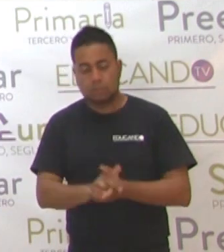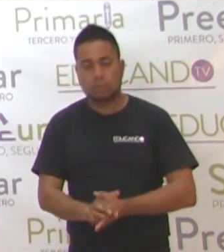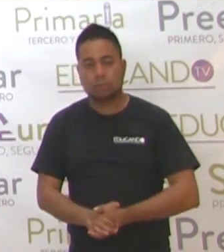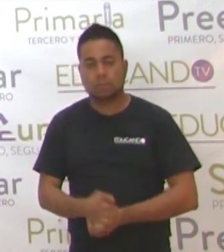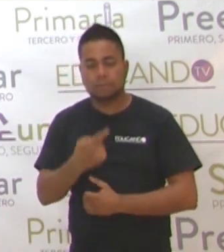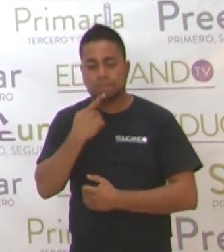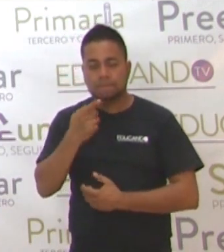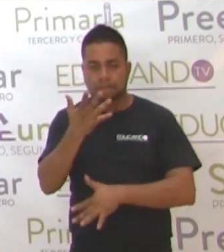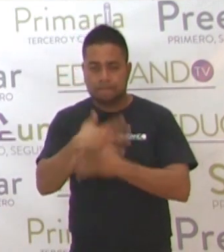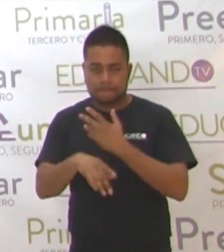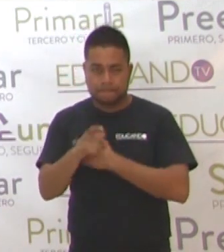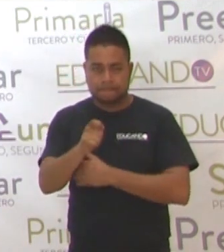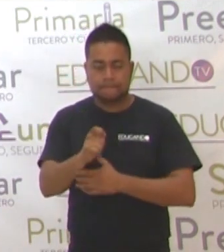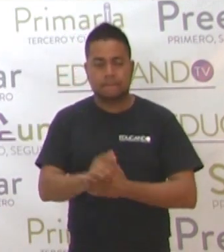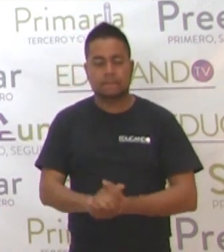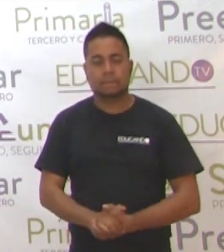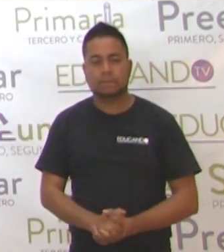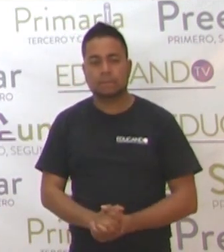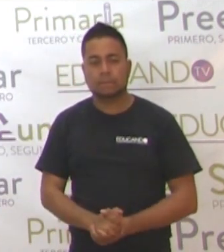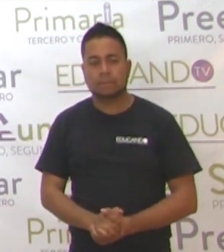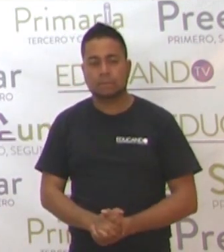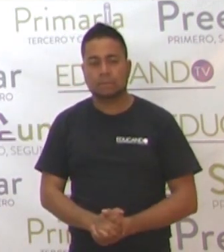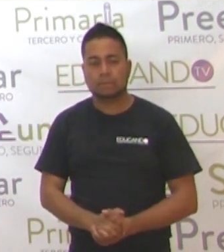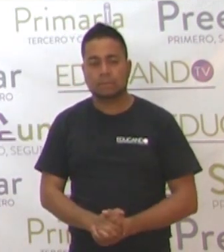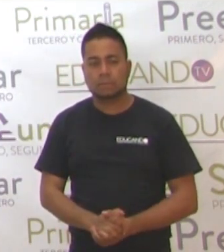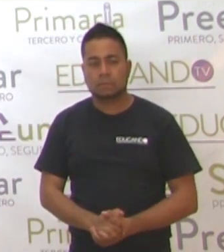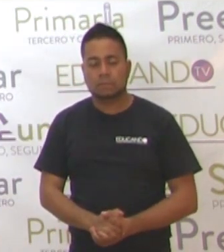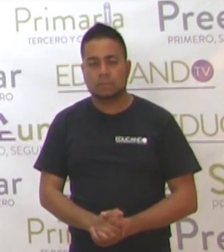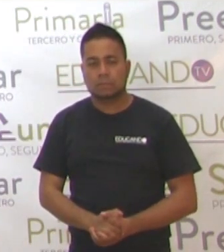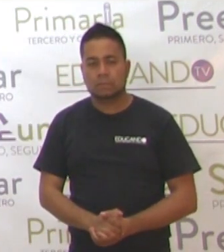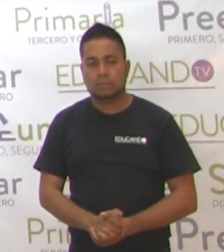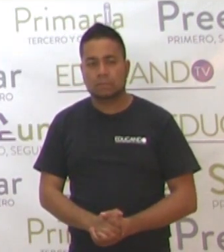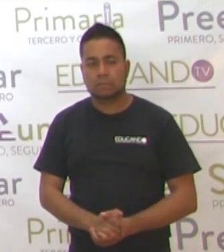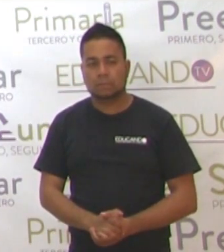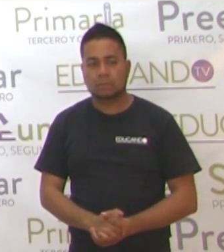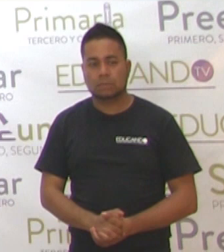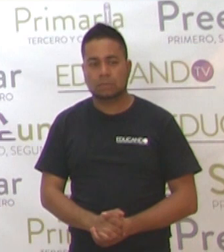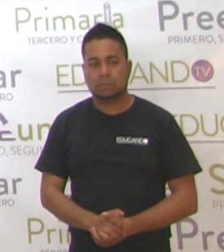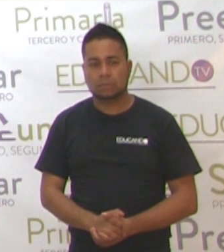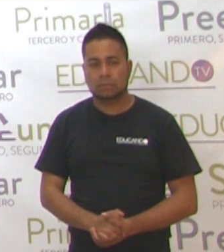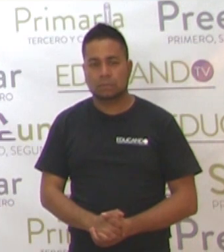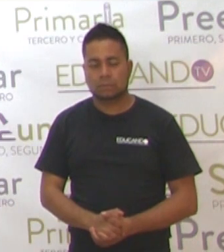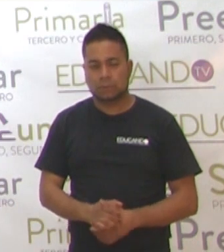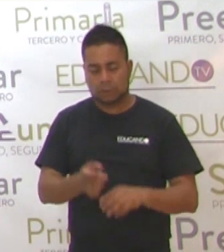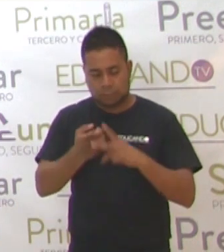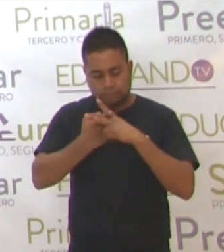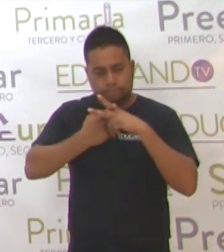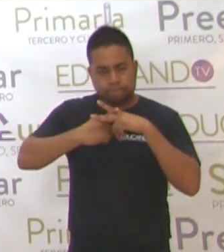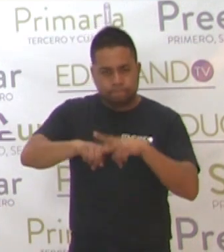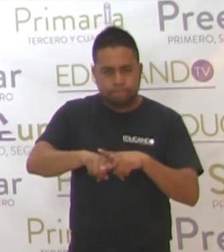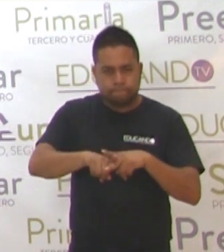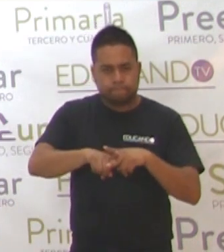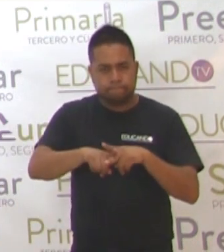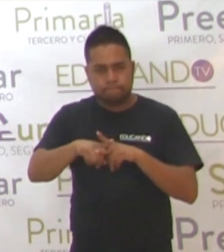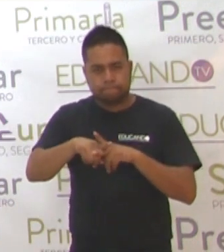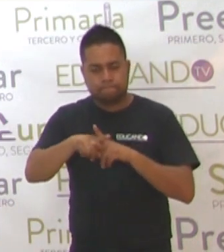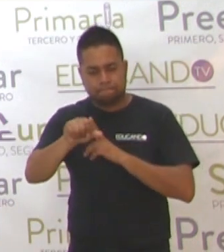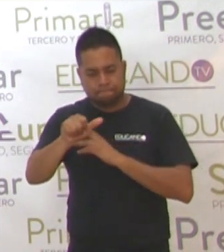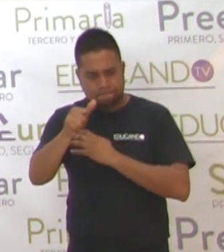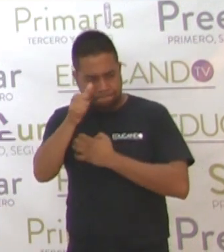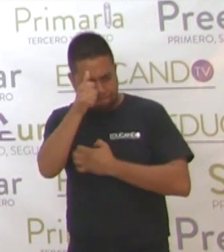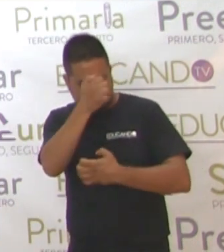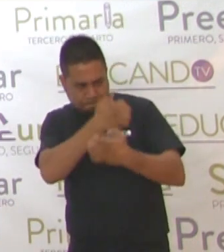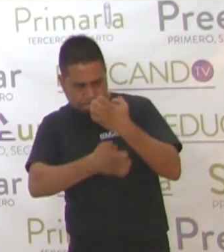dice lo siguiente comencemos a analizar la cuestión